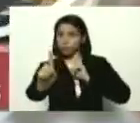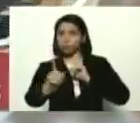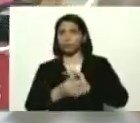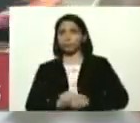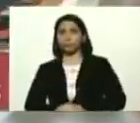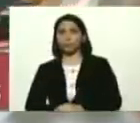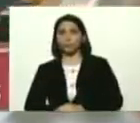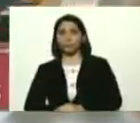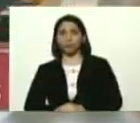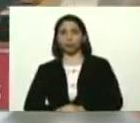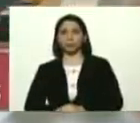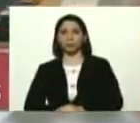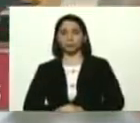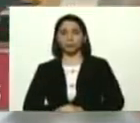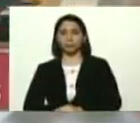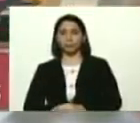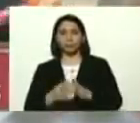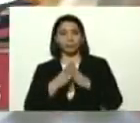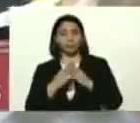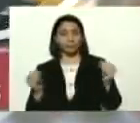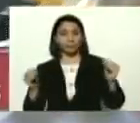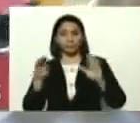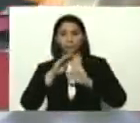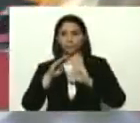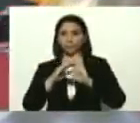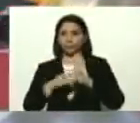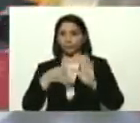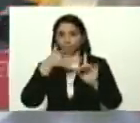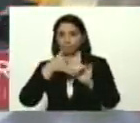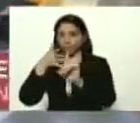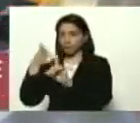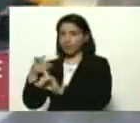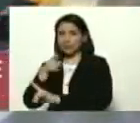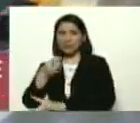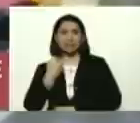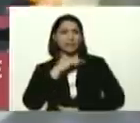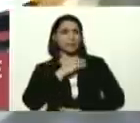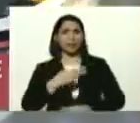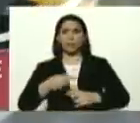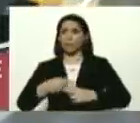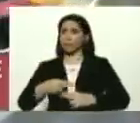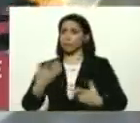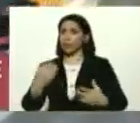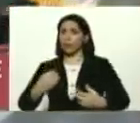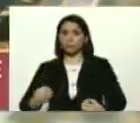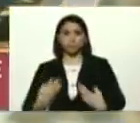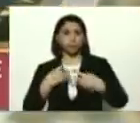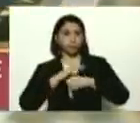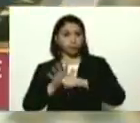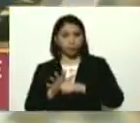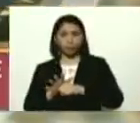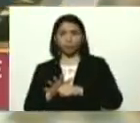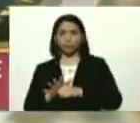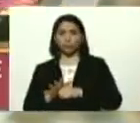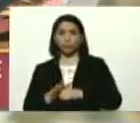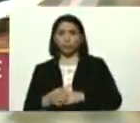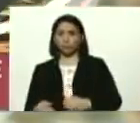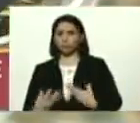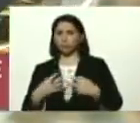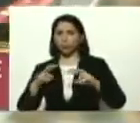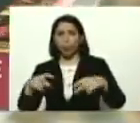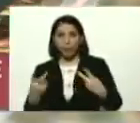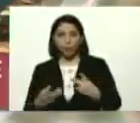muy decididamente todas las recomendaciones. Este es un virus peligroso, el COVID-19 es un virus